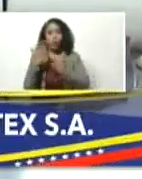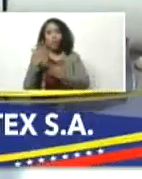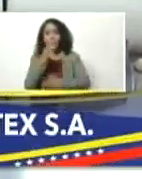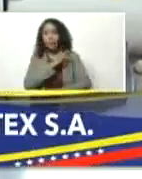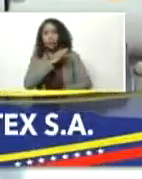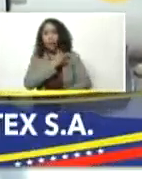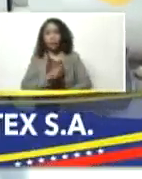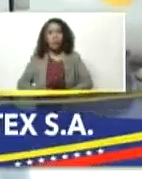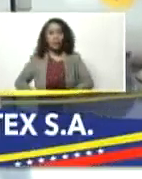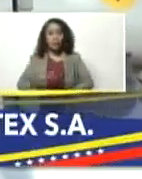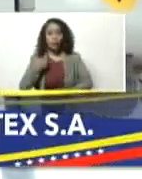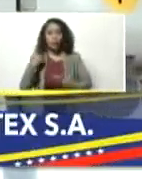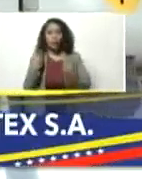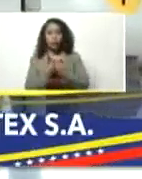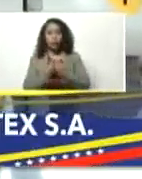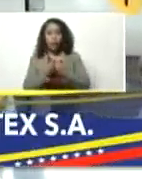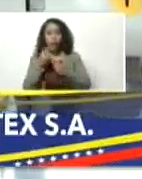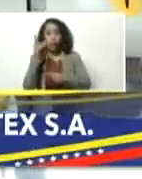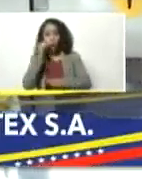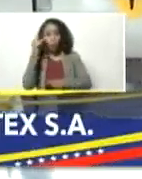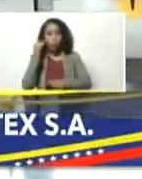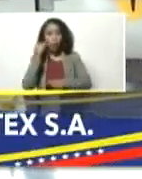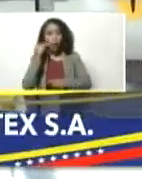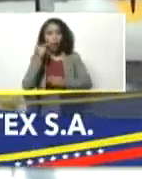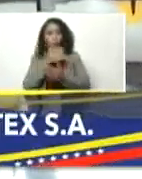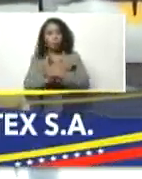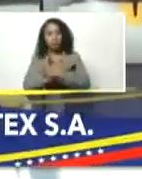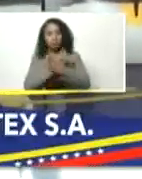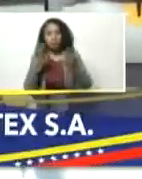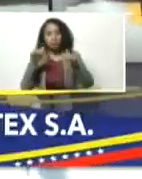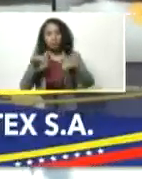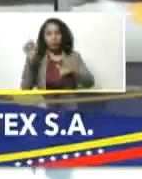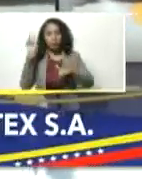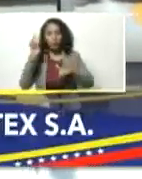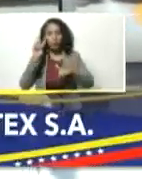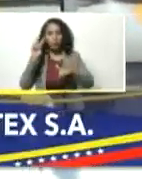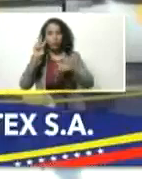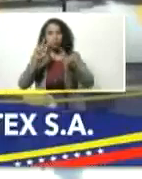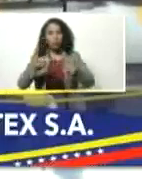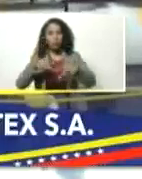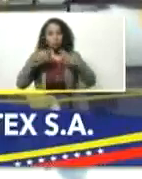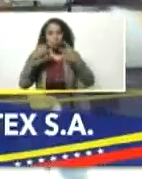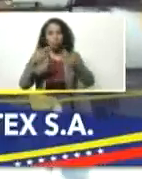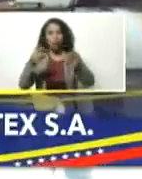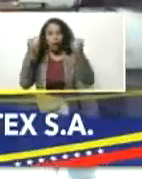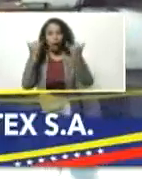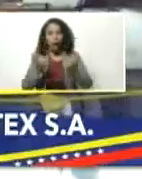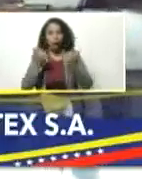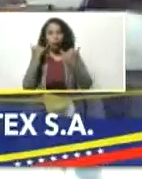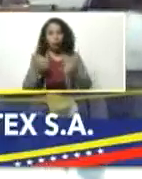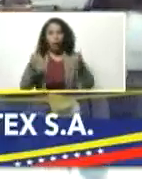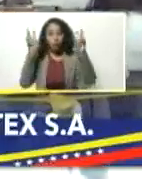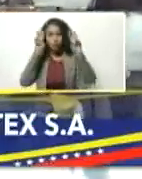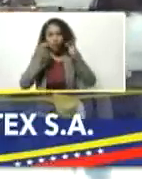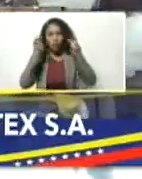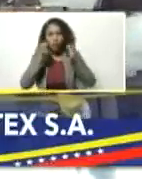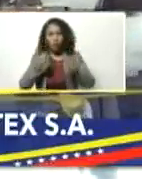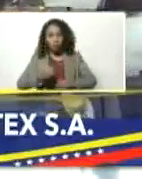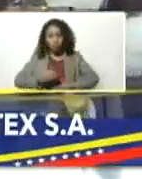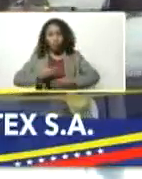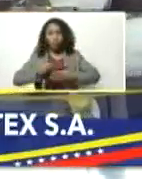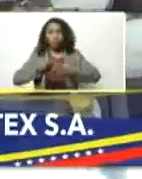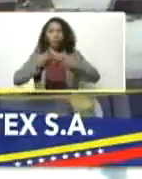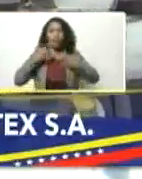presidente. Estamos con todos esos hombres y mujeres que están dispuestos en esta Venezuela renovada, en esta Venezuela que inspira y